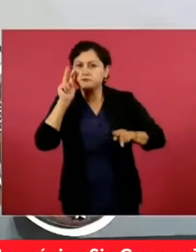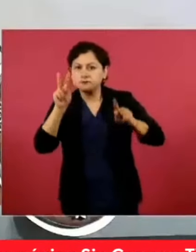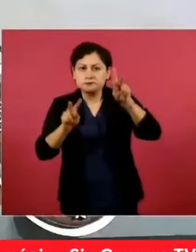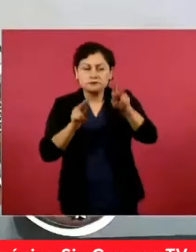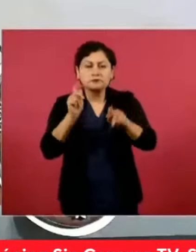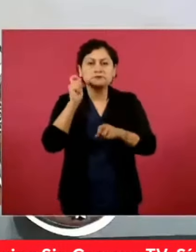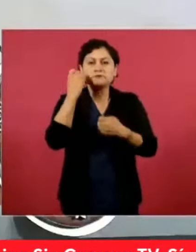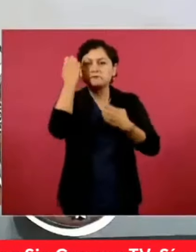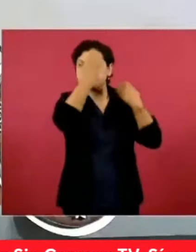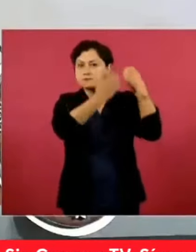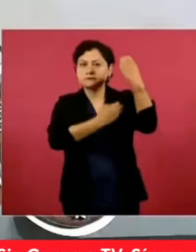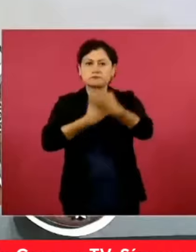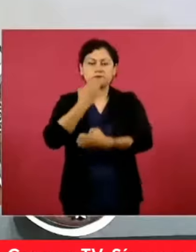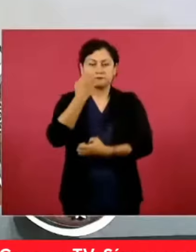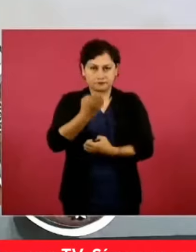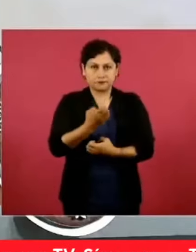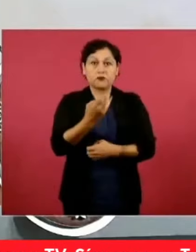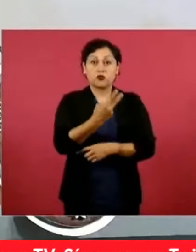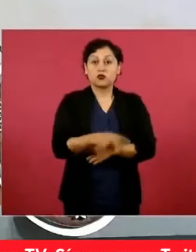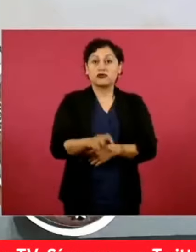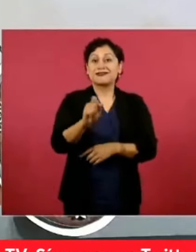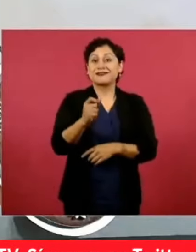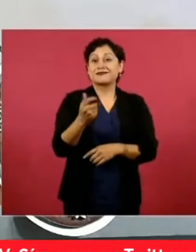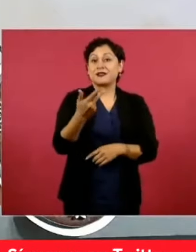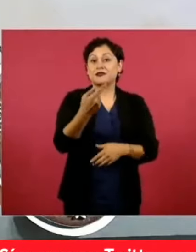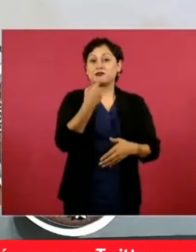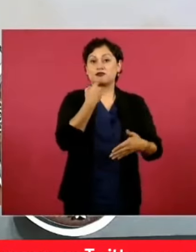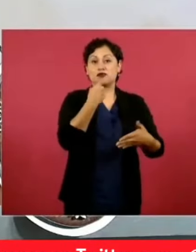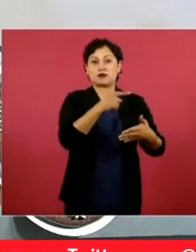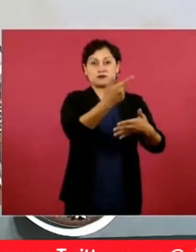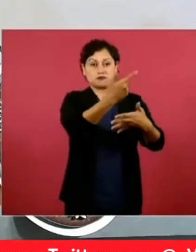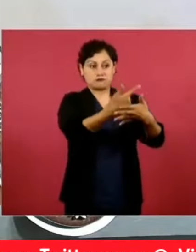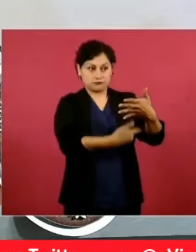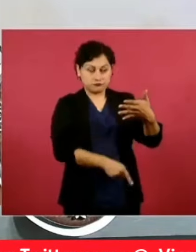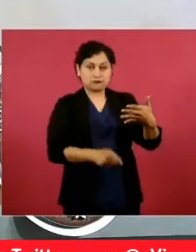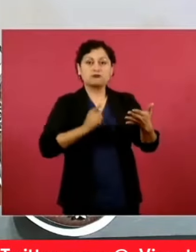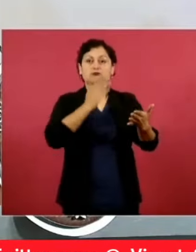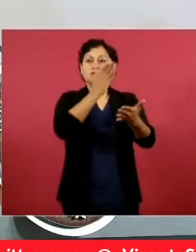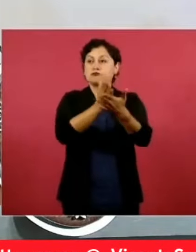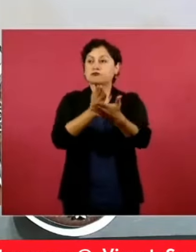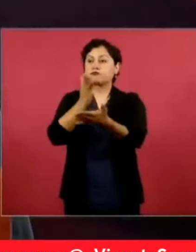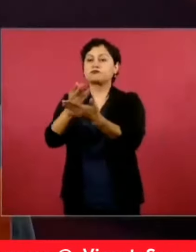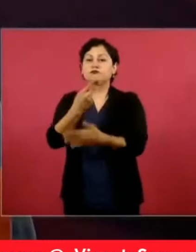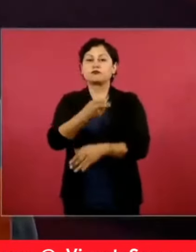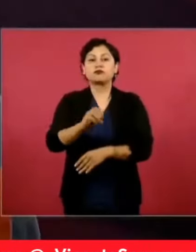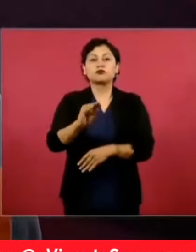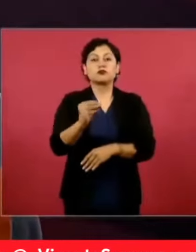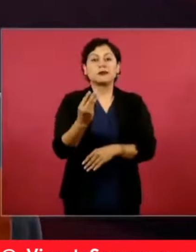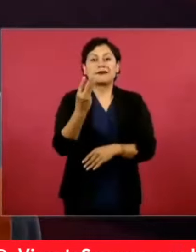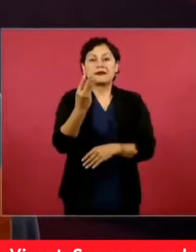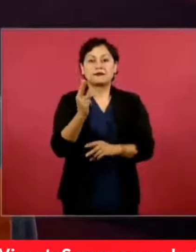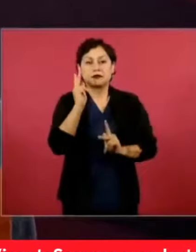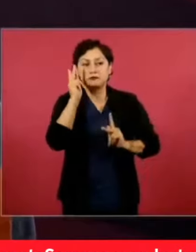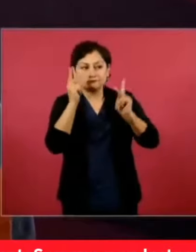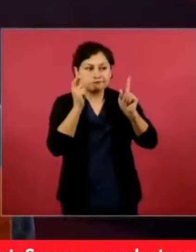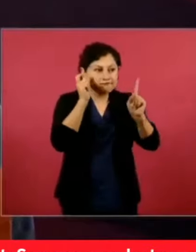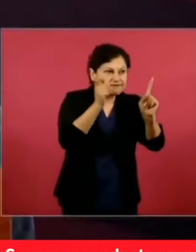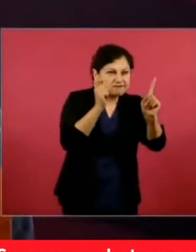atendimos 228 denuncias, realizamos 293 verificaciones y o visitas de